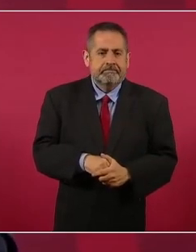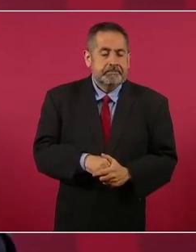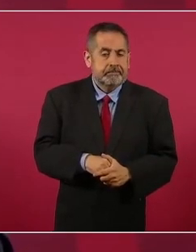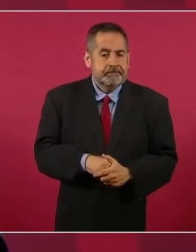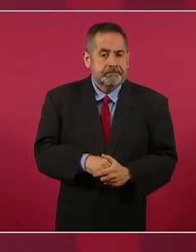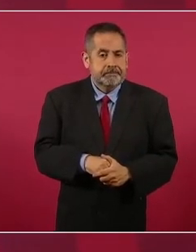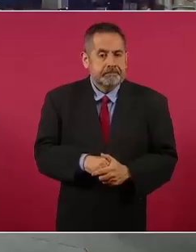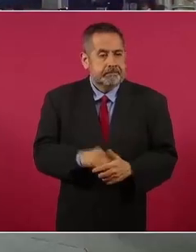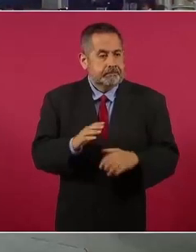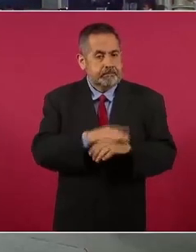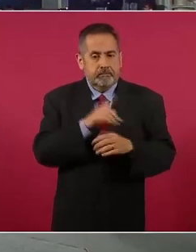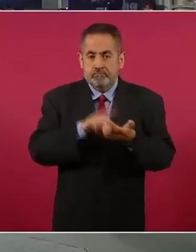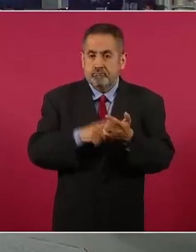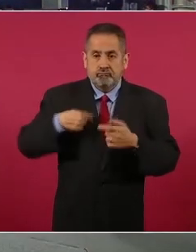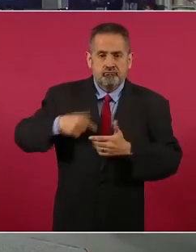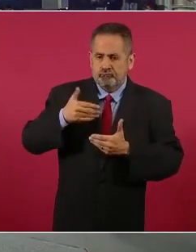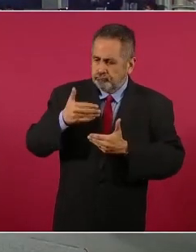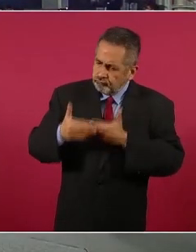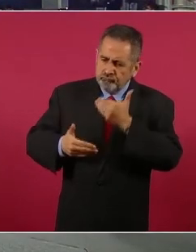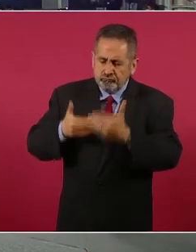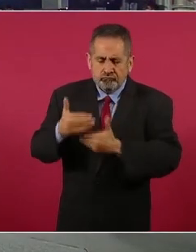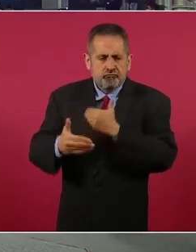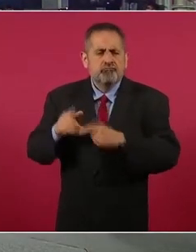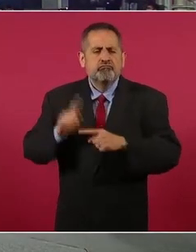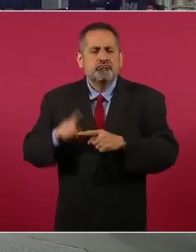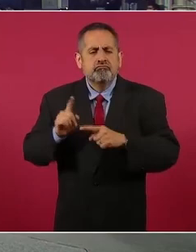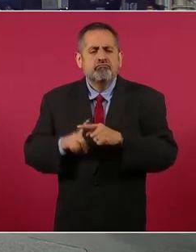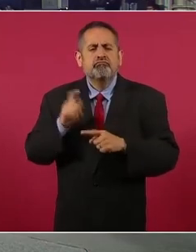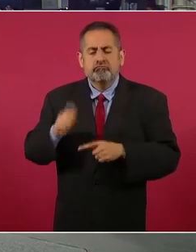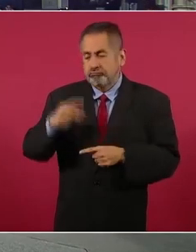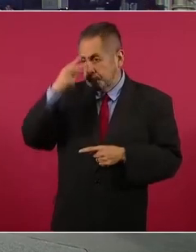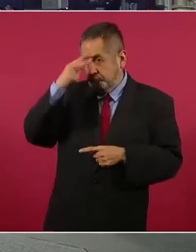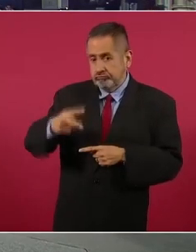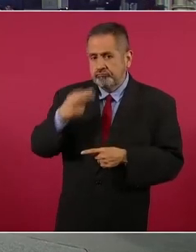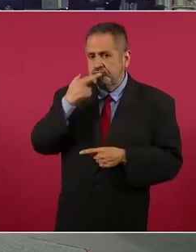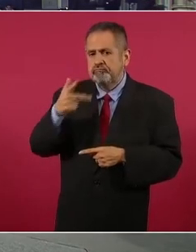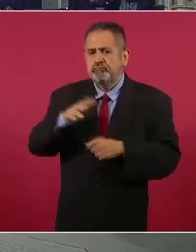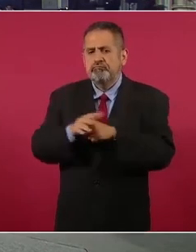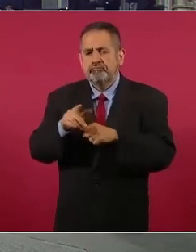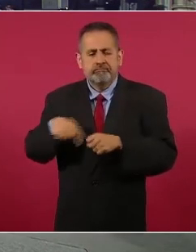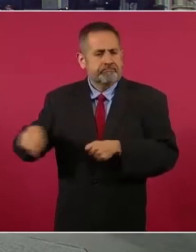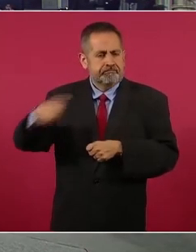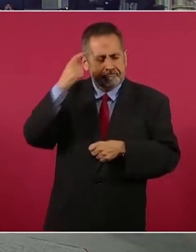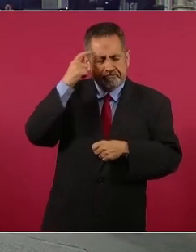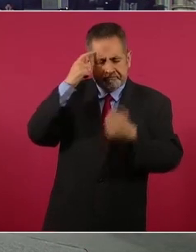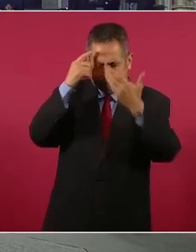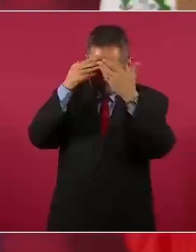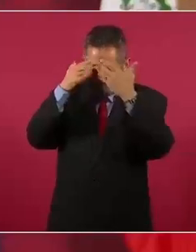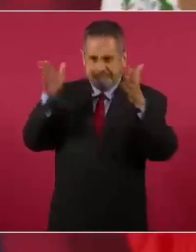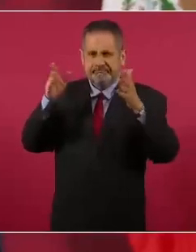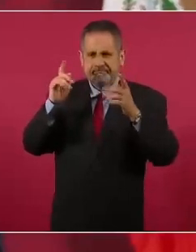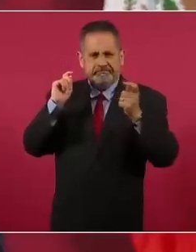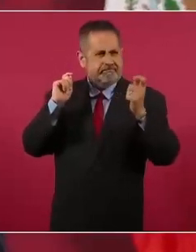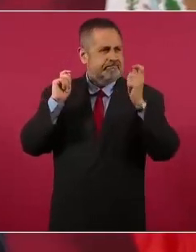porque si en algo hemos avanzado en México ha sido en la revolución de las conciencias.